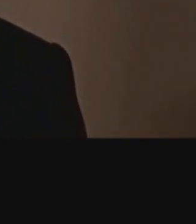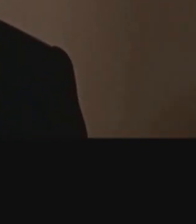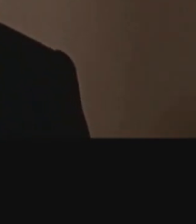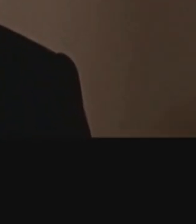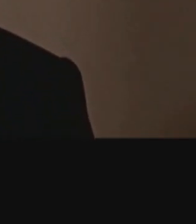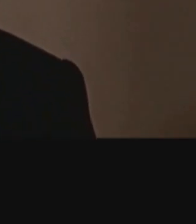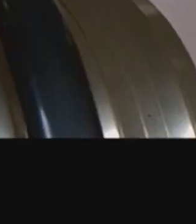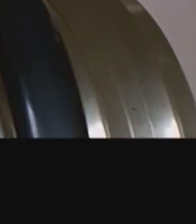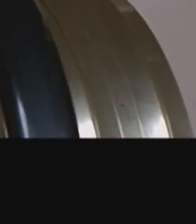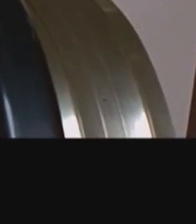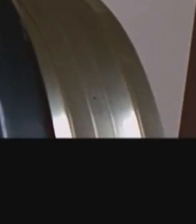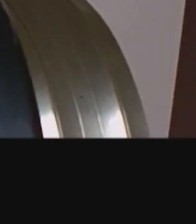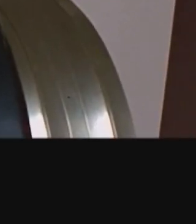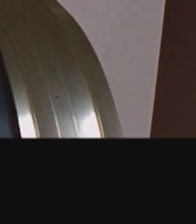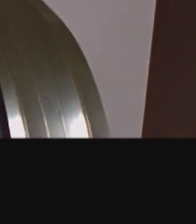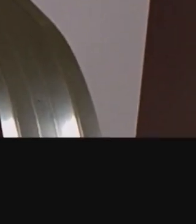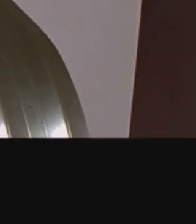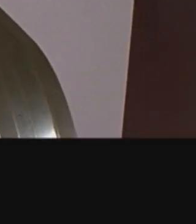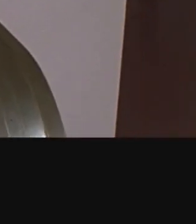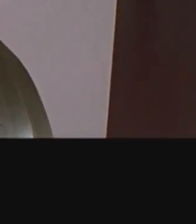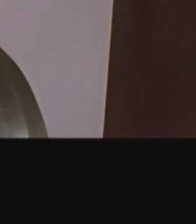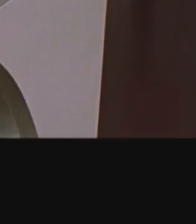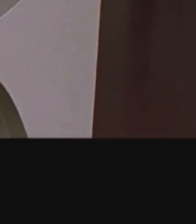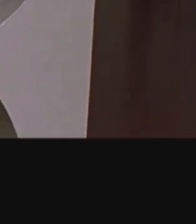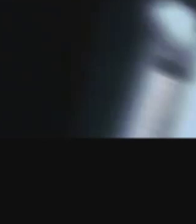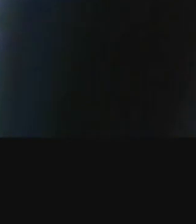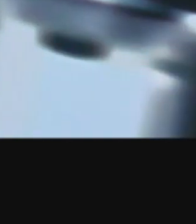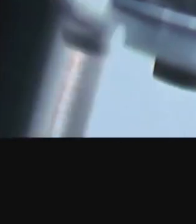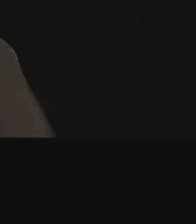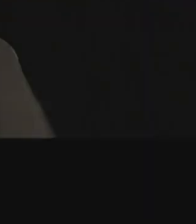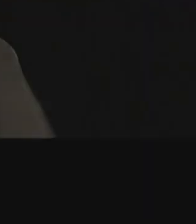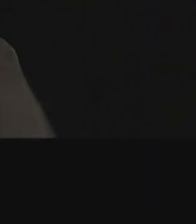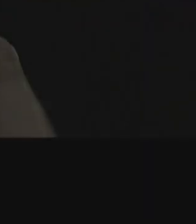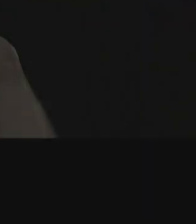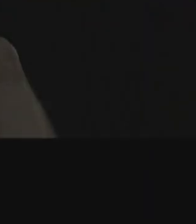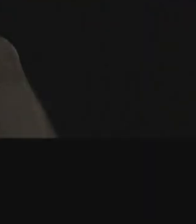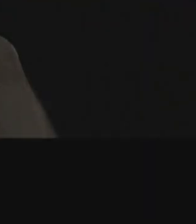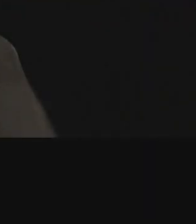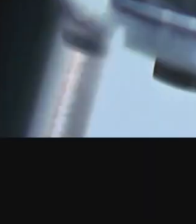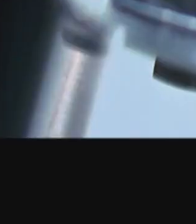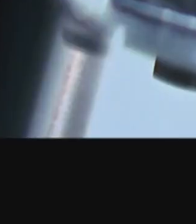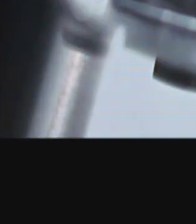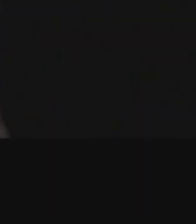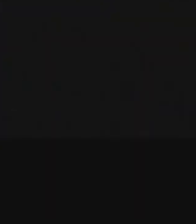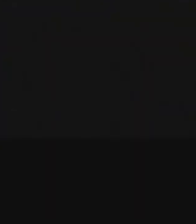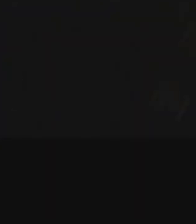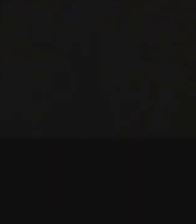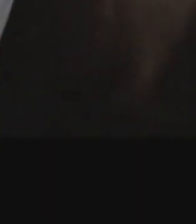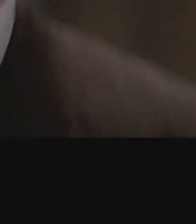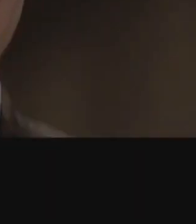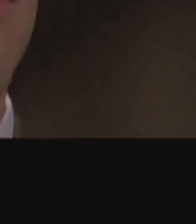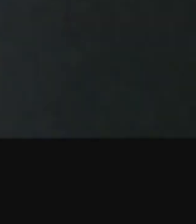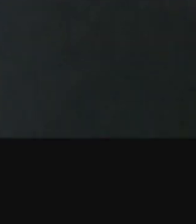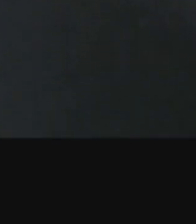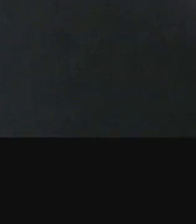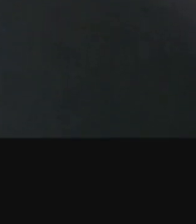me fuera en ello. No importaba cuánto mintiera en mi informe. Mi verdadero informe estaba en mis células. Por supuesto, discriminar